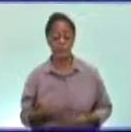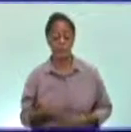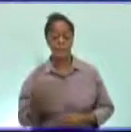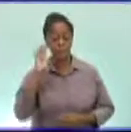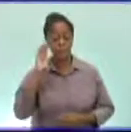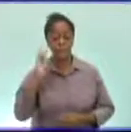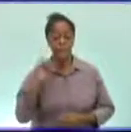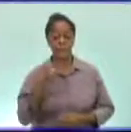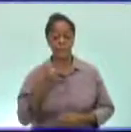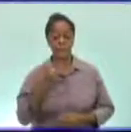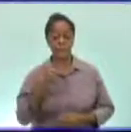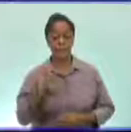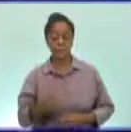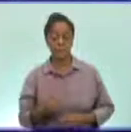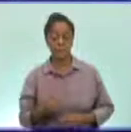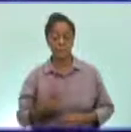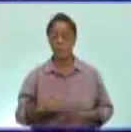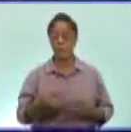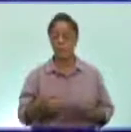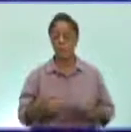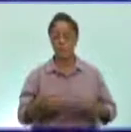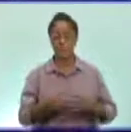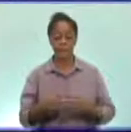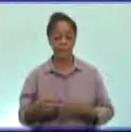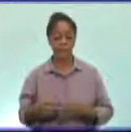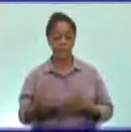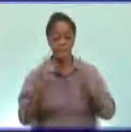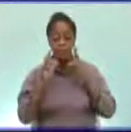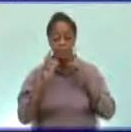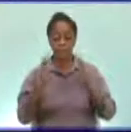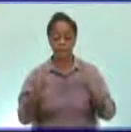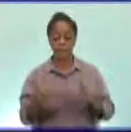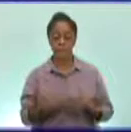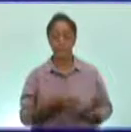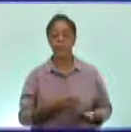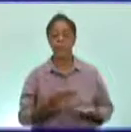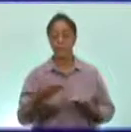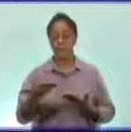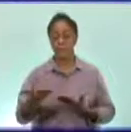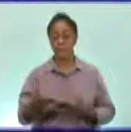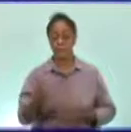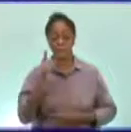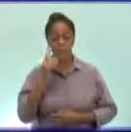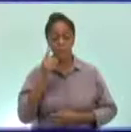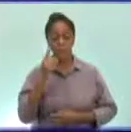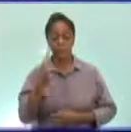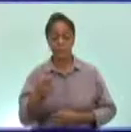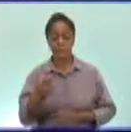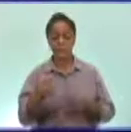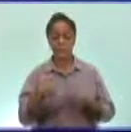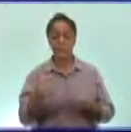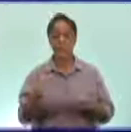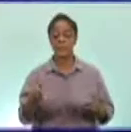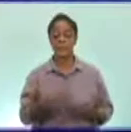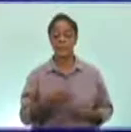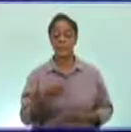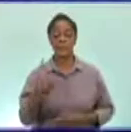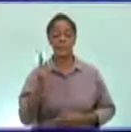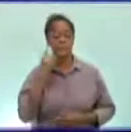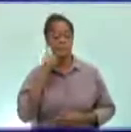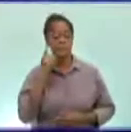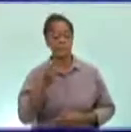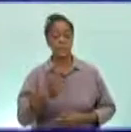comprender mejor cómo fue que agruparon a los seres vivos, los invito a observar el siguiente